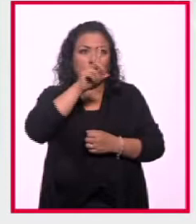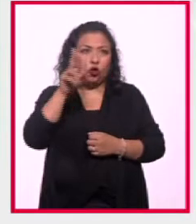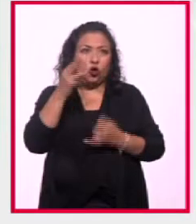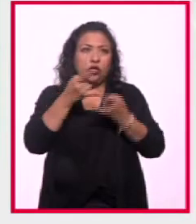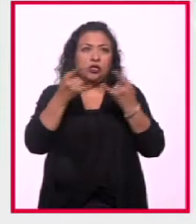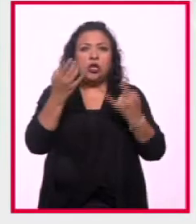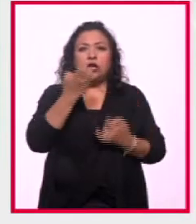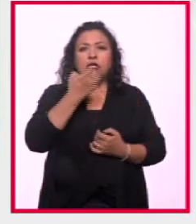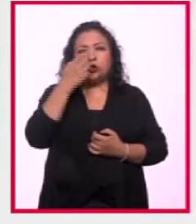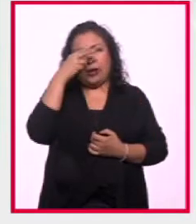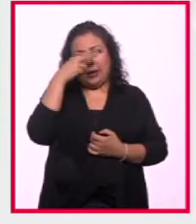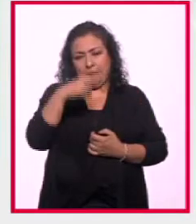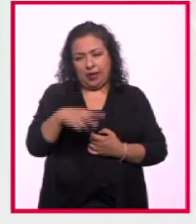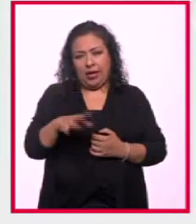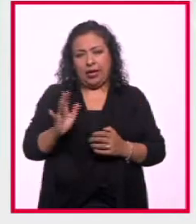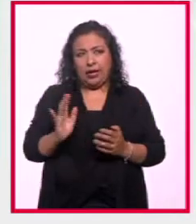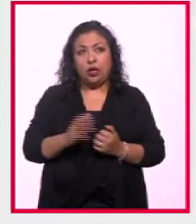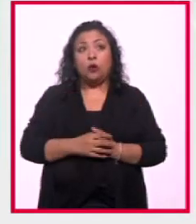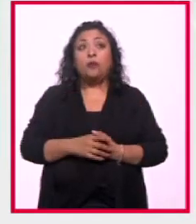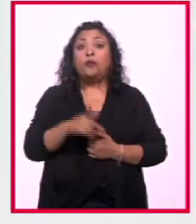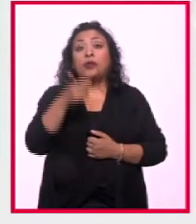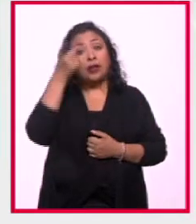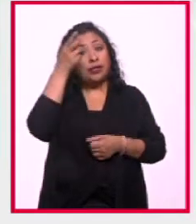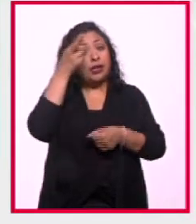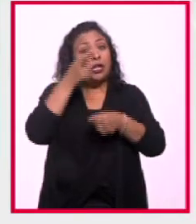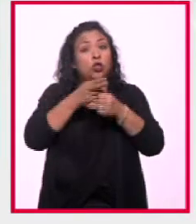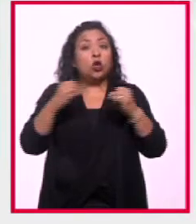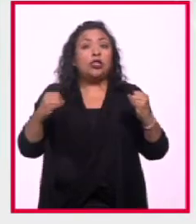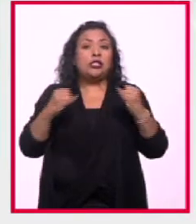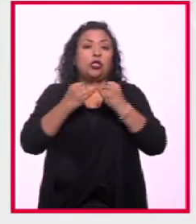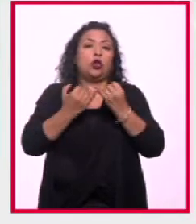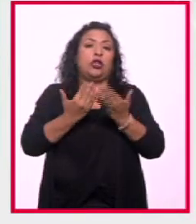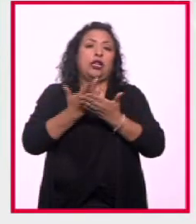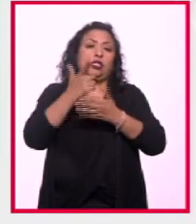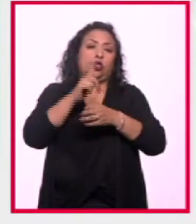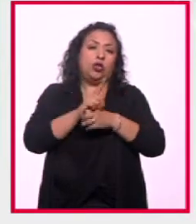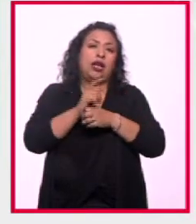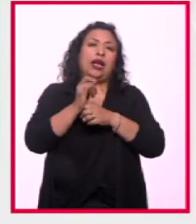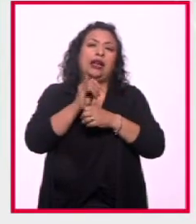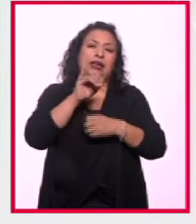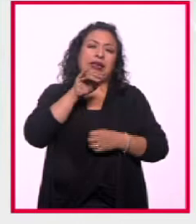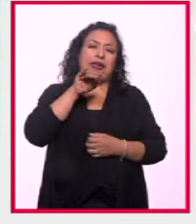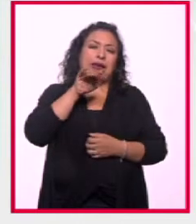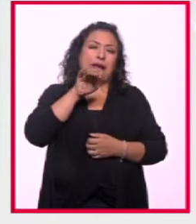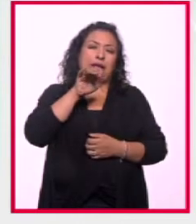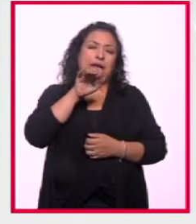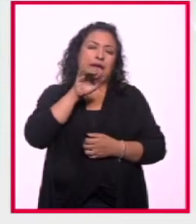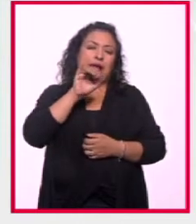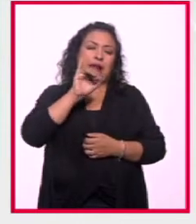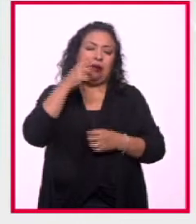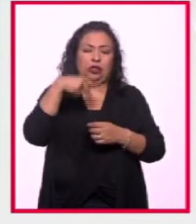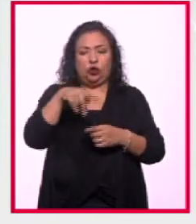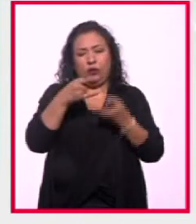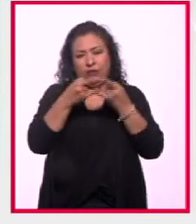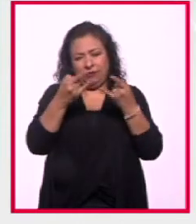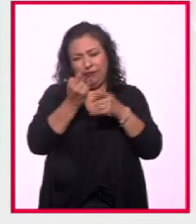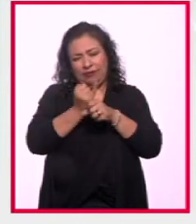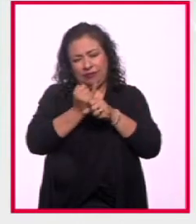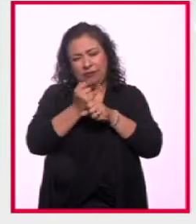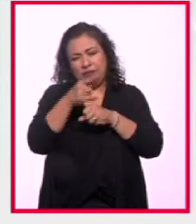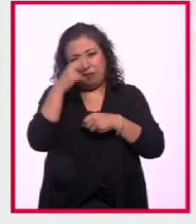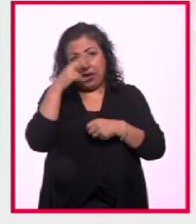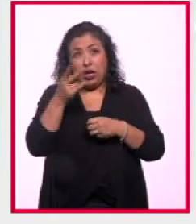de mexico ese eres director del instituto nacional de estudios históricos de las revoluciones de méxico desde